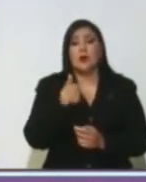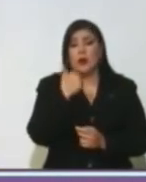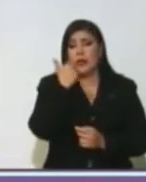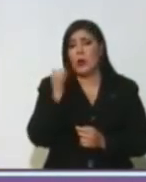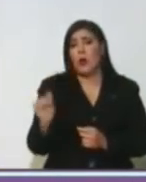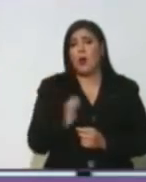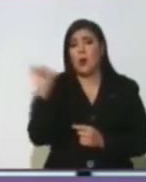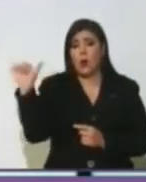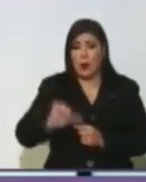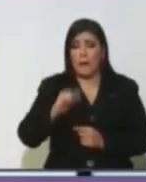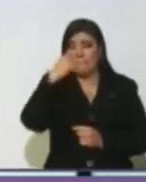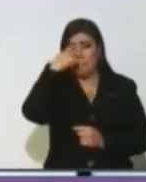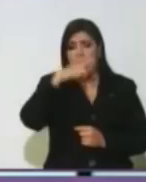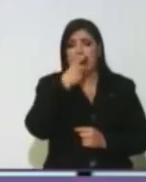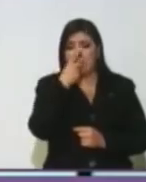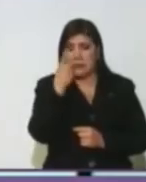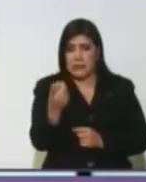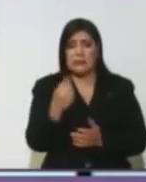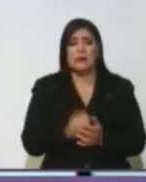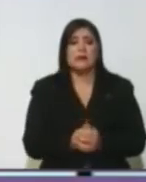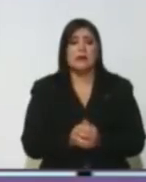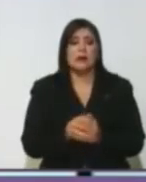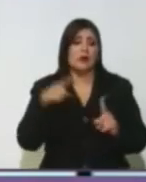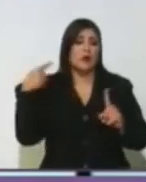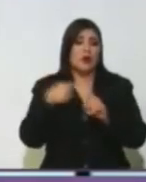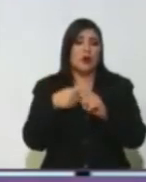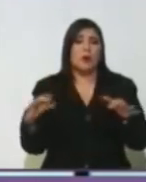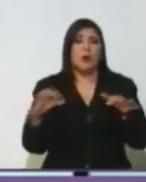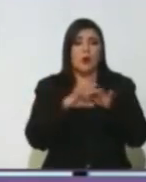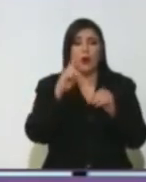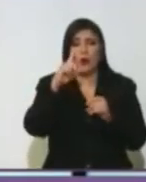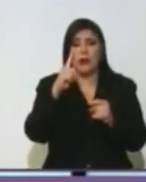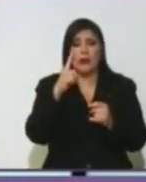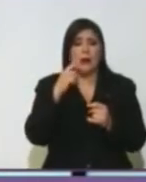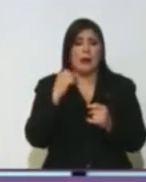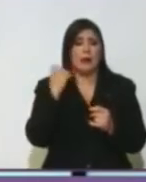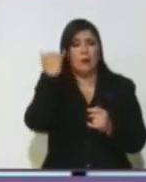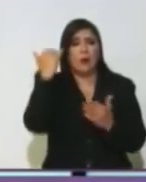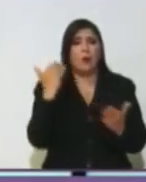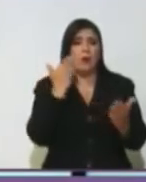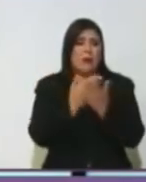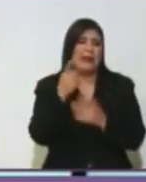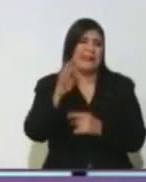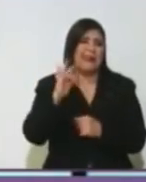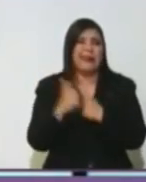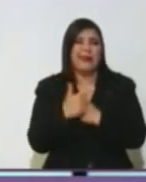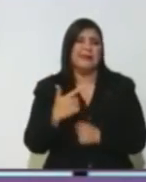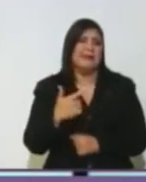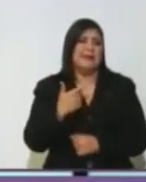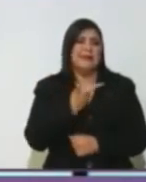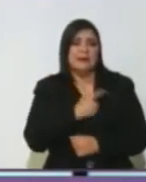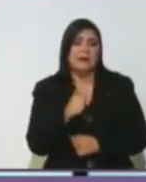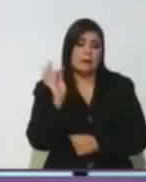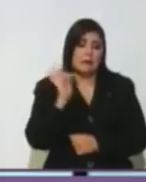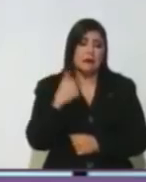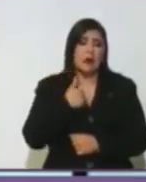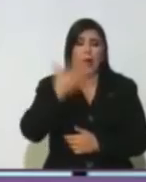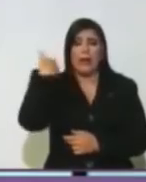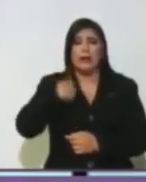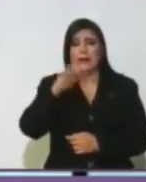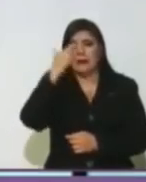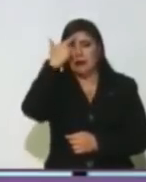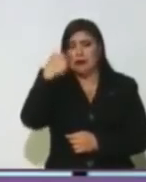para reaccionar té con otra propuesta que creo que te va a caer muy mal porque yo de niño me acuerdo de verte siempre